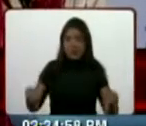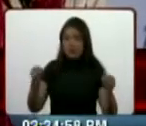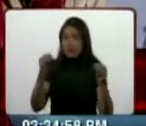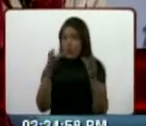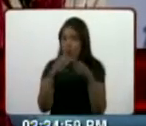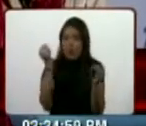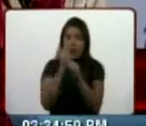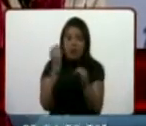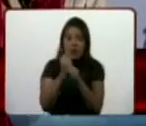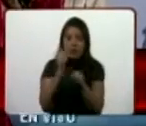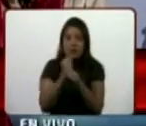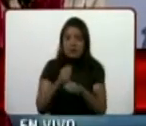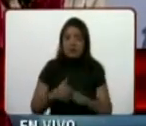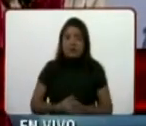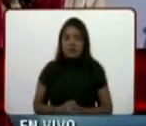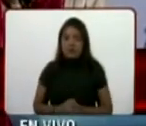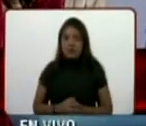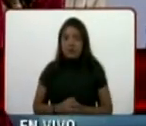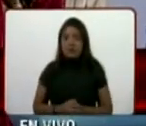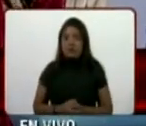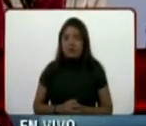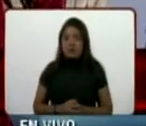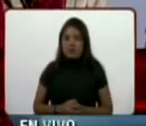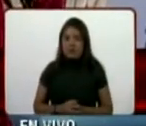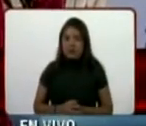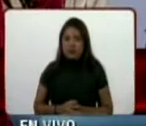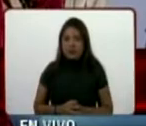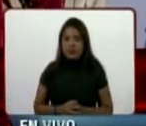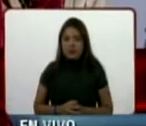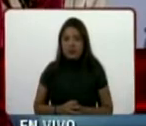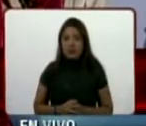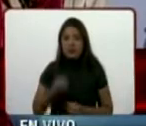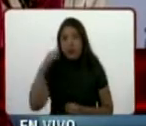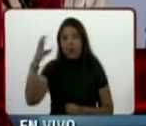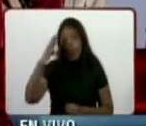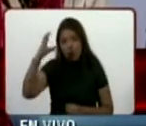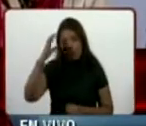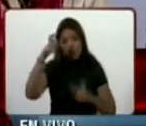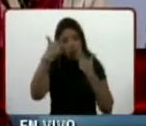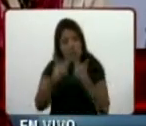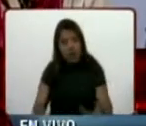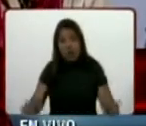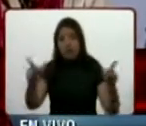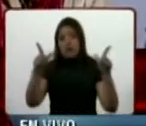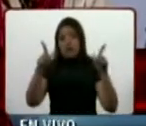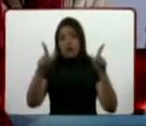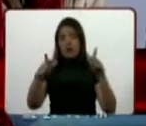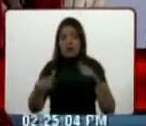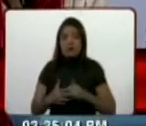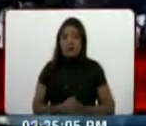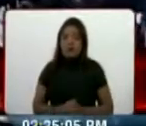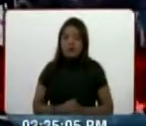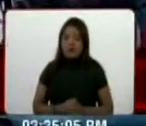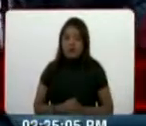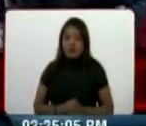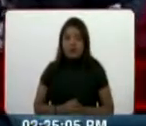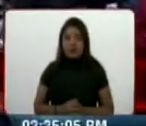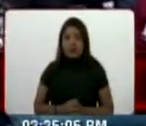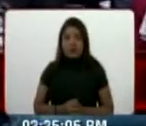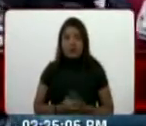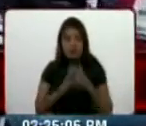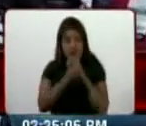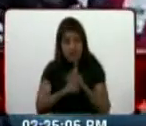patria, a votar con conciencia, libremente, como es nuestro país. Nuestro país es un país libre,